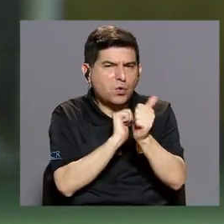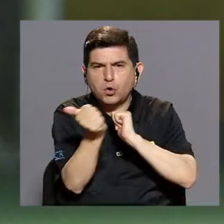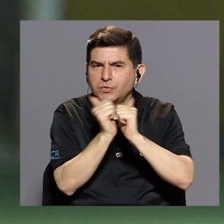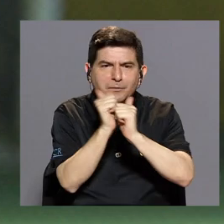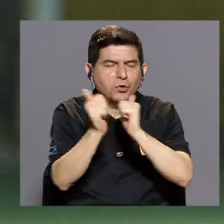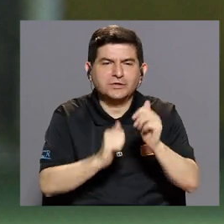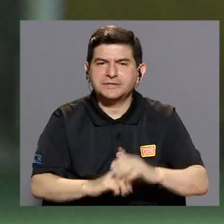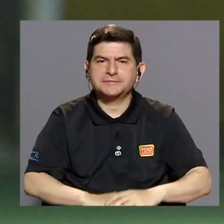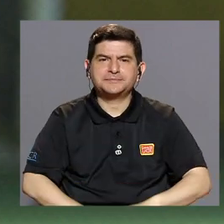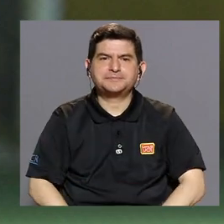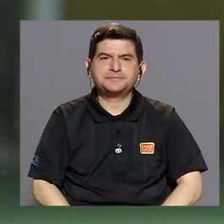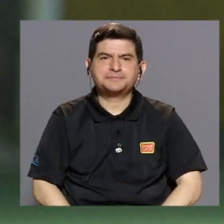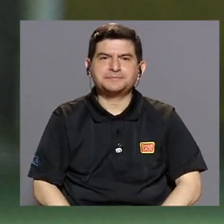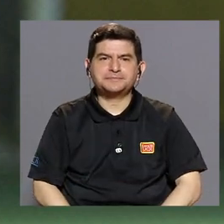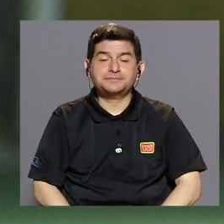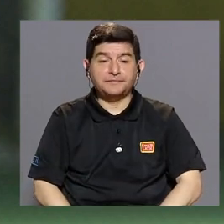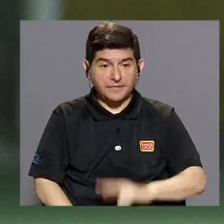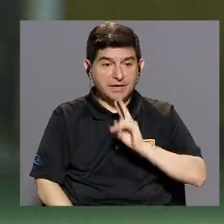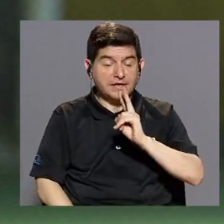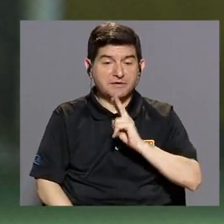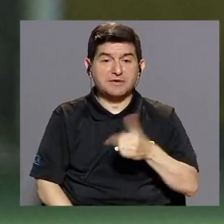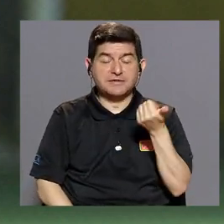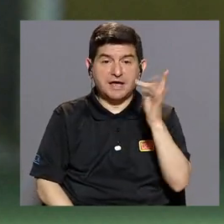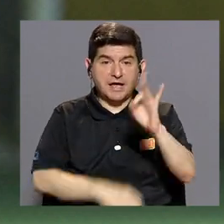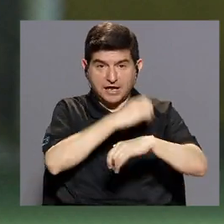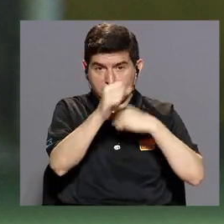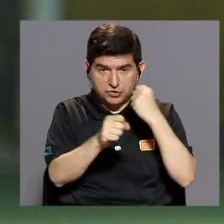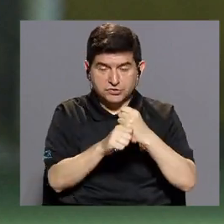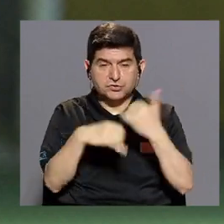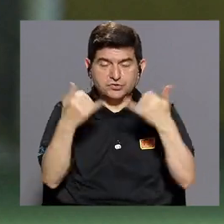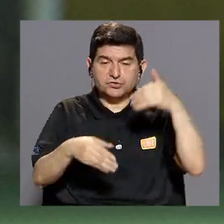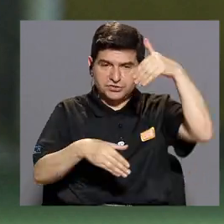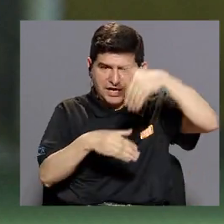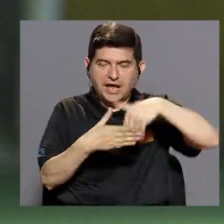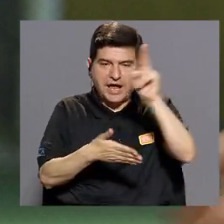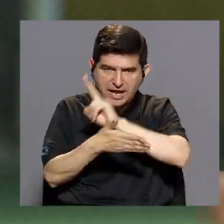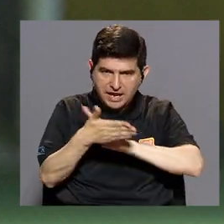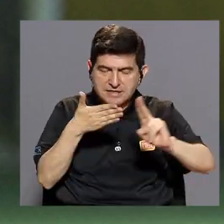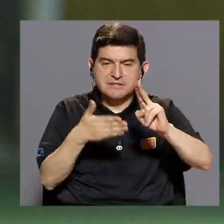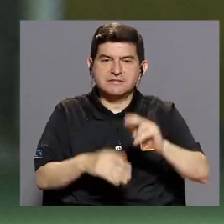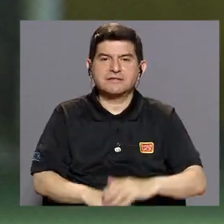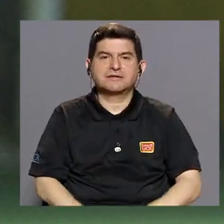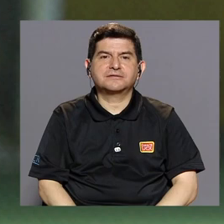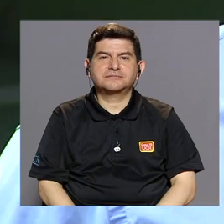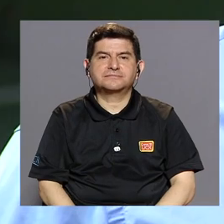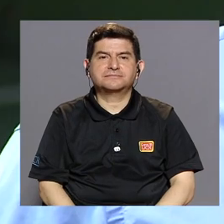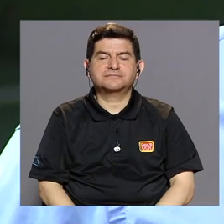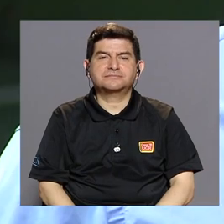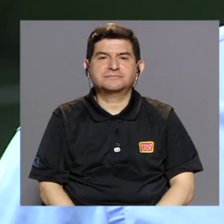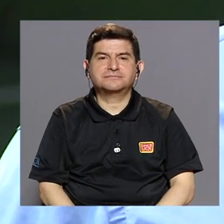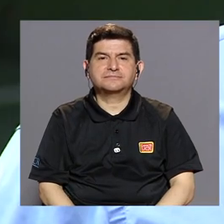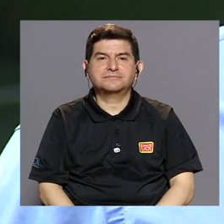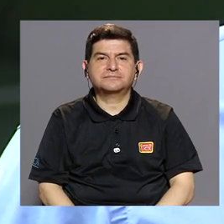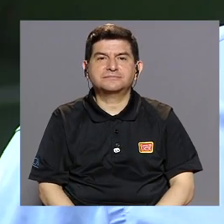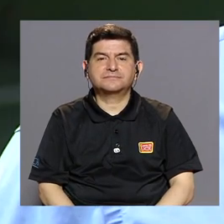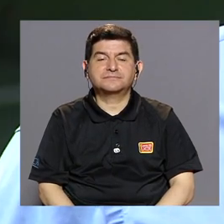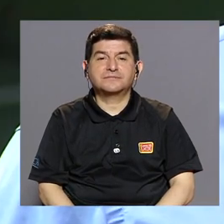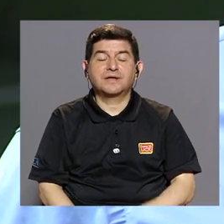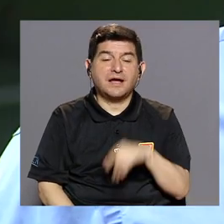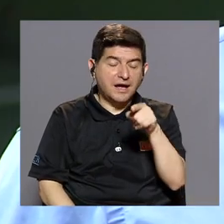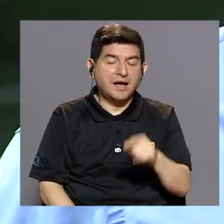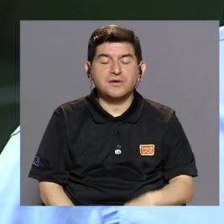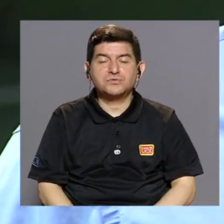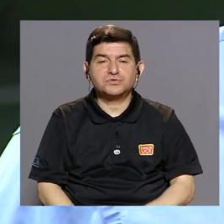con deporte. Y bueno, de veras, fue ya a los 18 cuando, ¿verdad? Cuando ya entré a la universidad, ya pasé a... Es la universidad necesaria, le